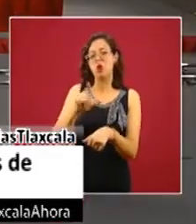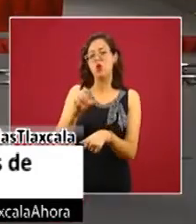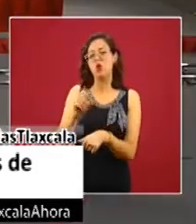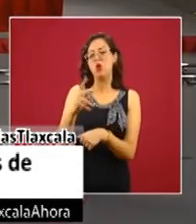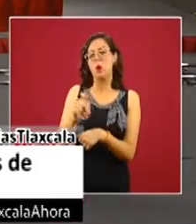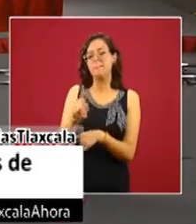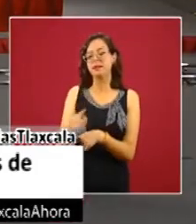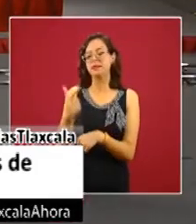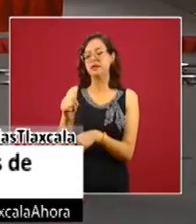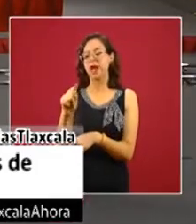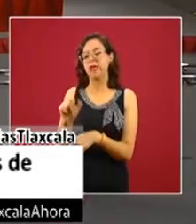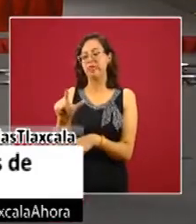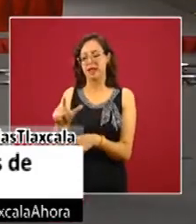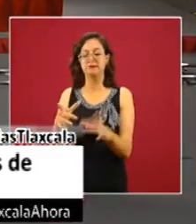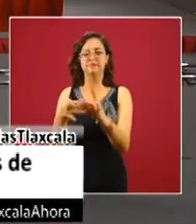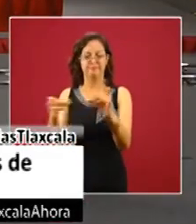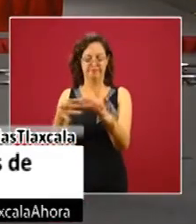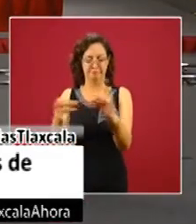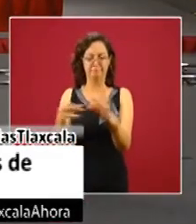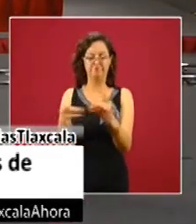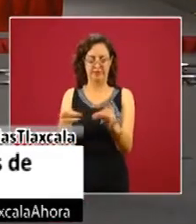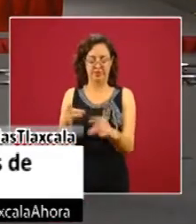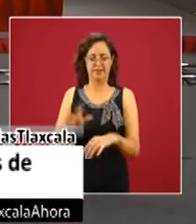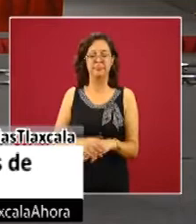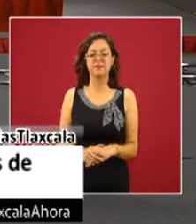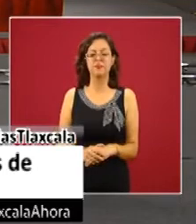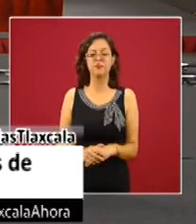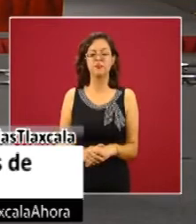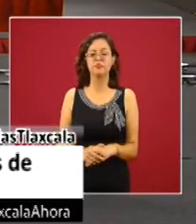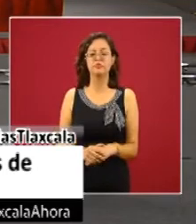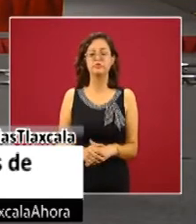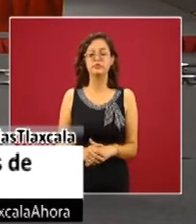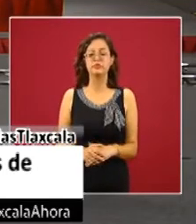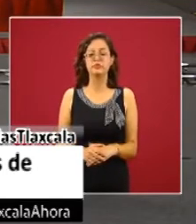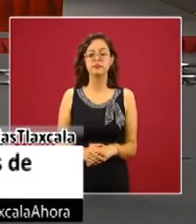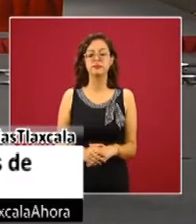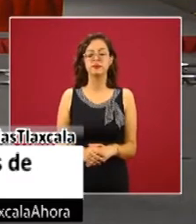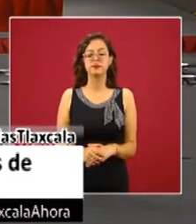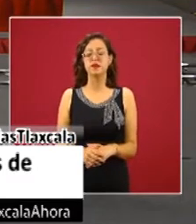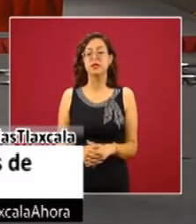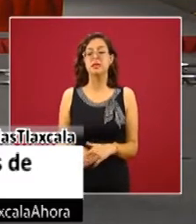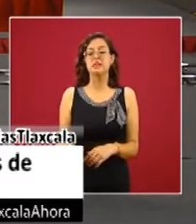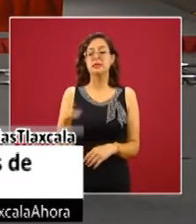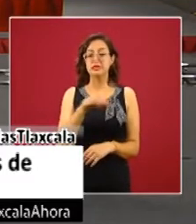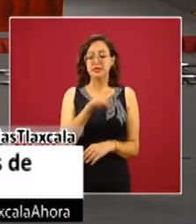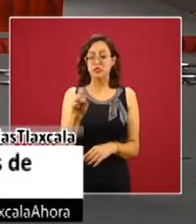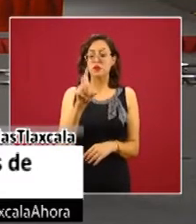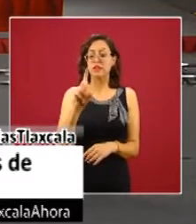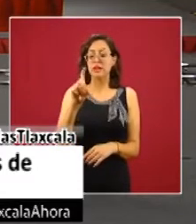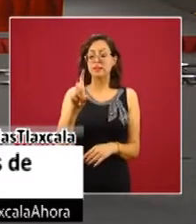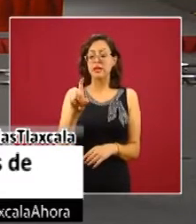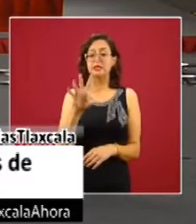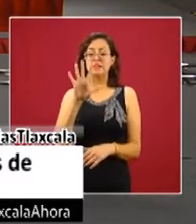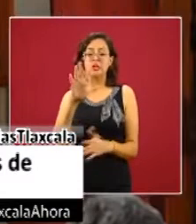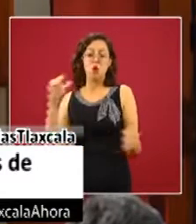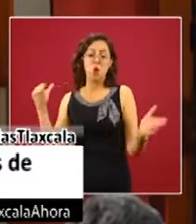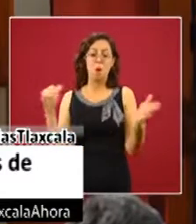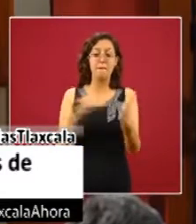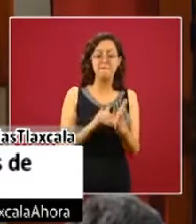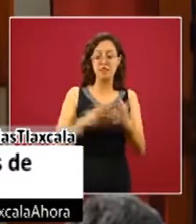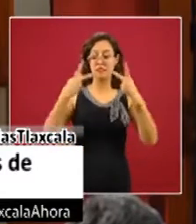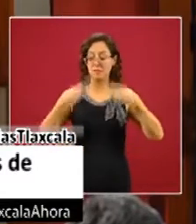36.327 casos positivos de COVID-19. El director general de Epidemiología, José Luis Salomía, detalló que el número de defunciones asciende